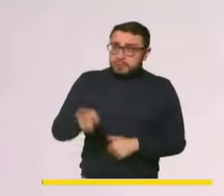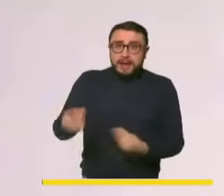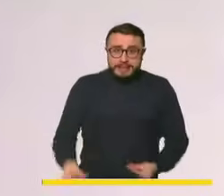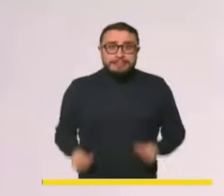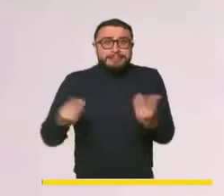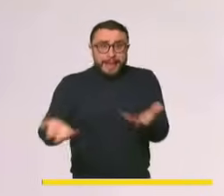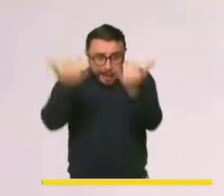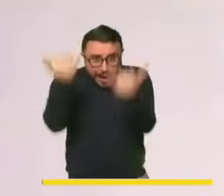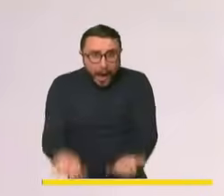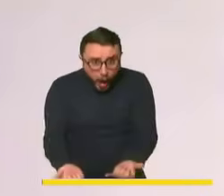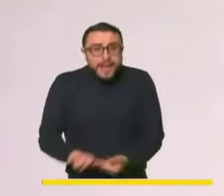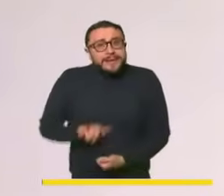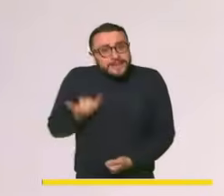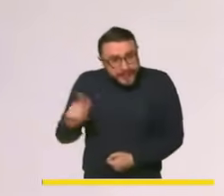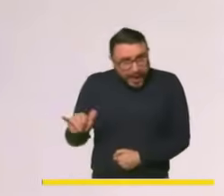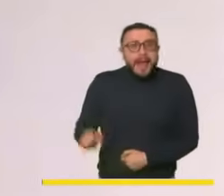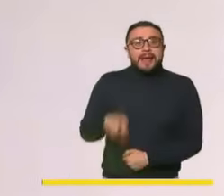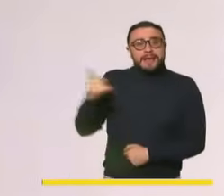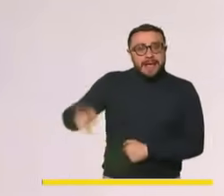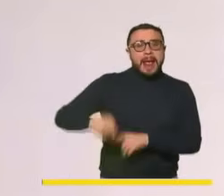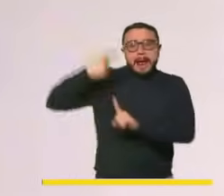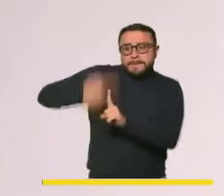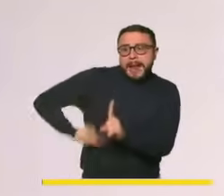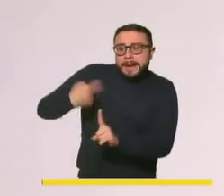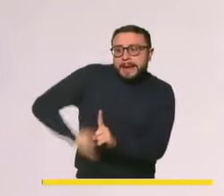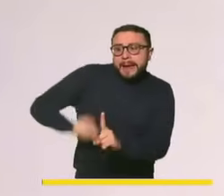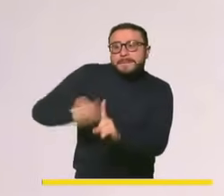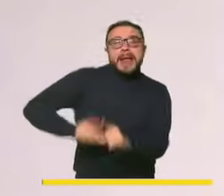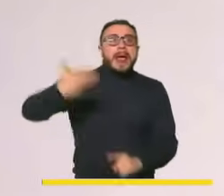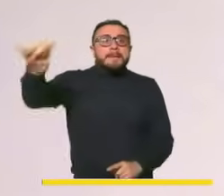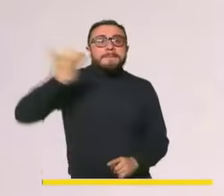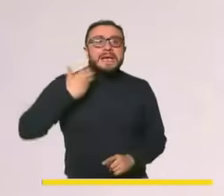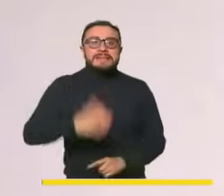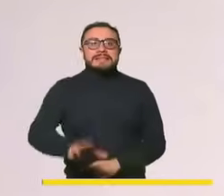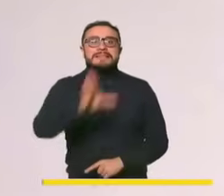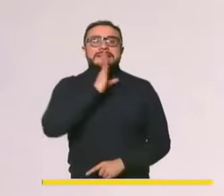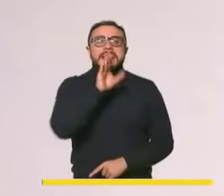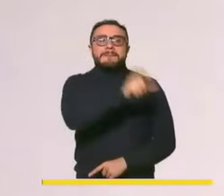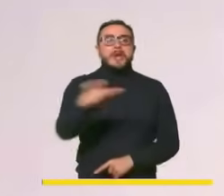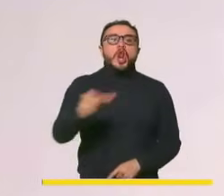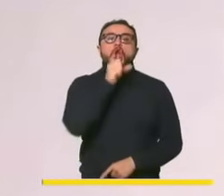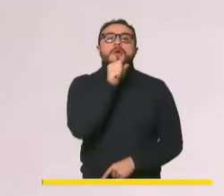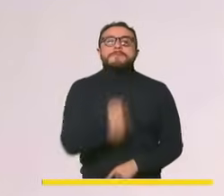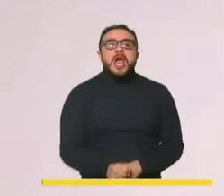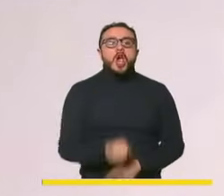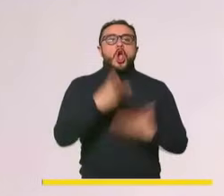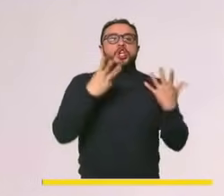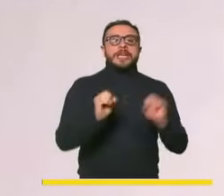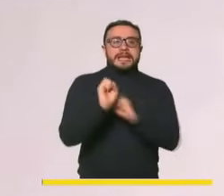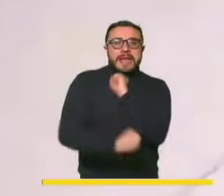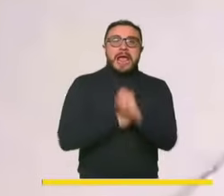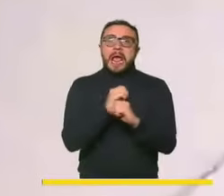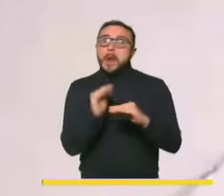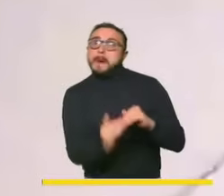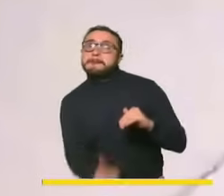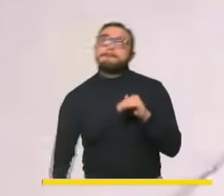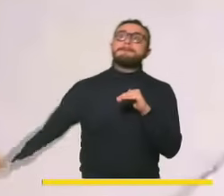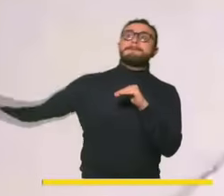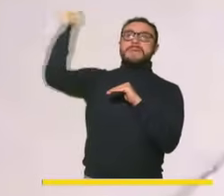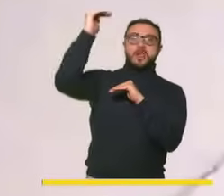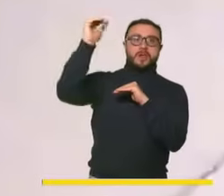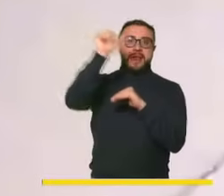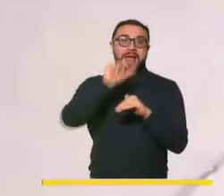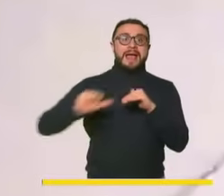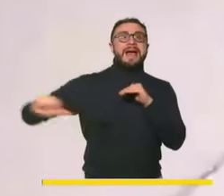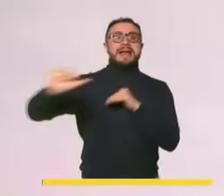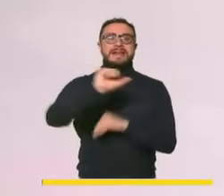ya una renta pensional a los mayores de 80 años, a las mayores,